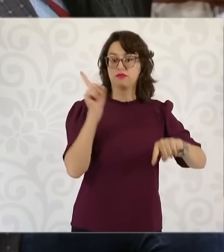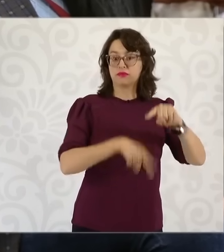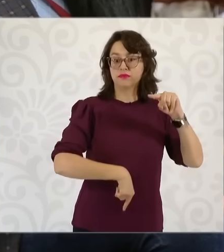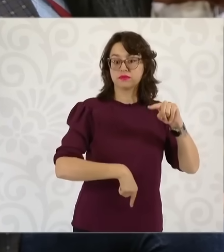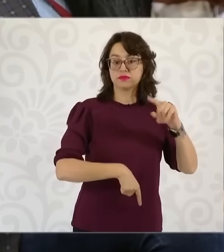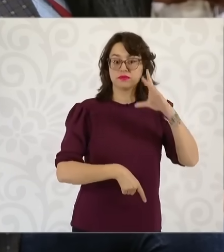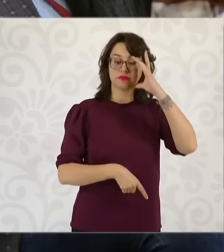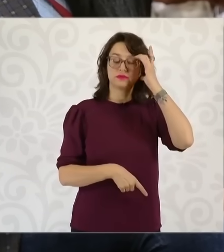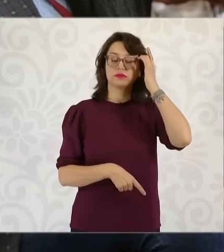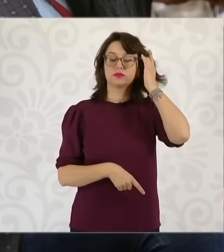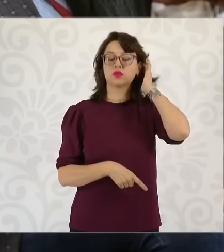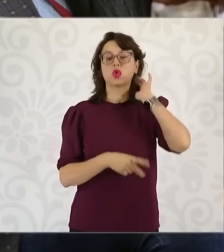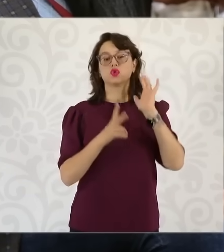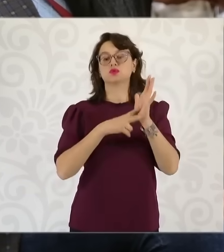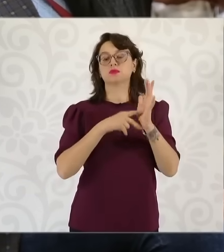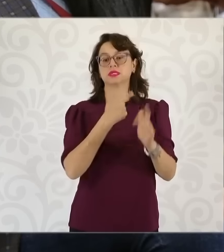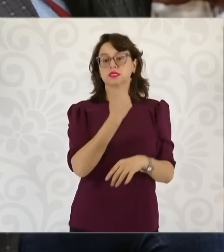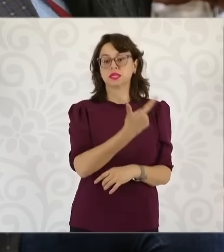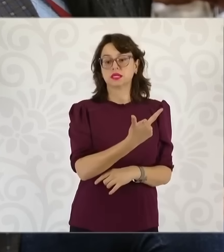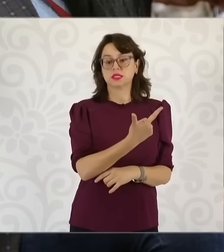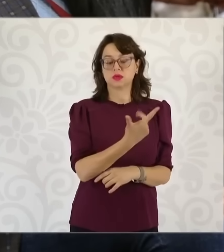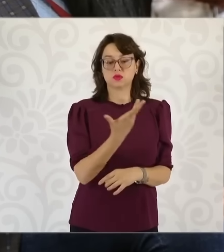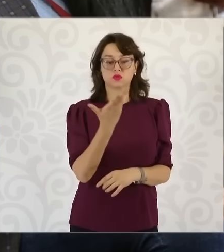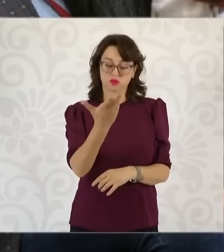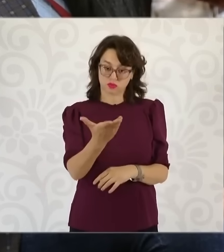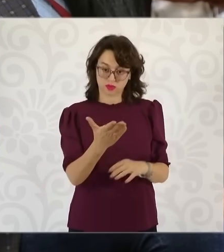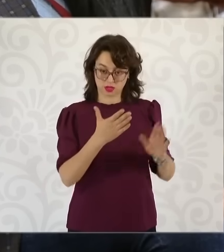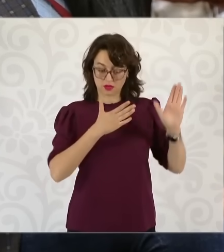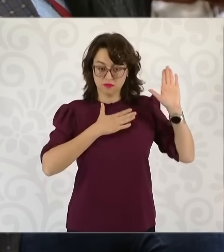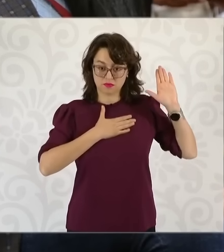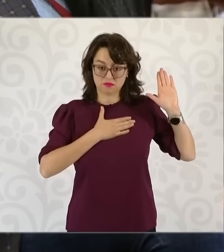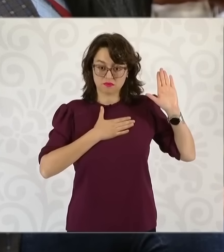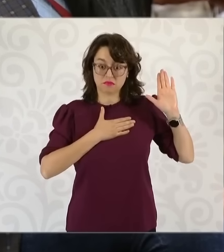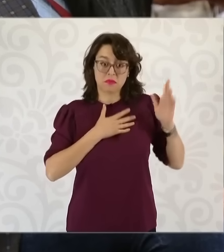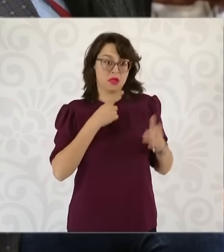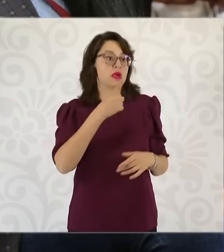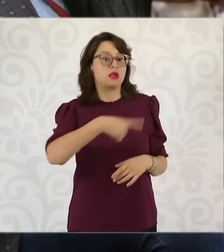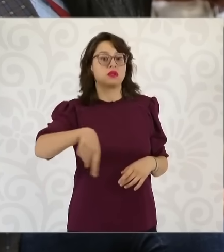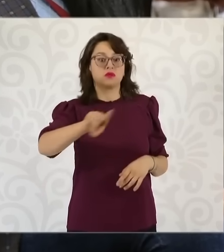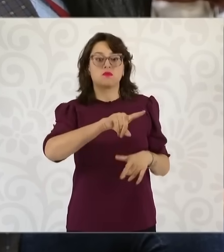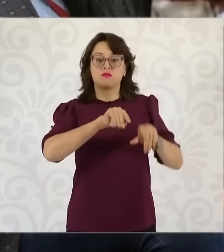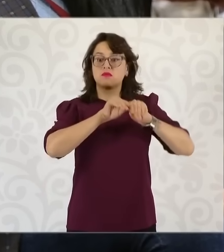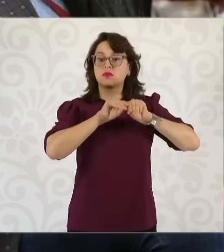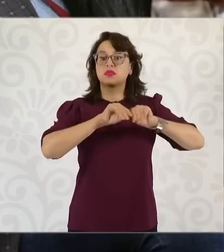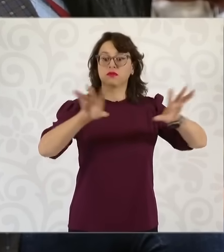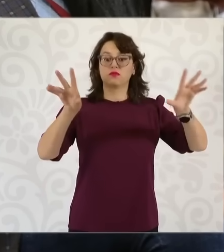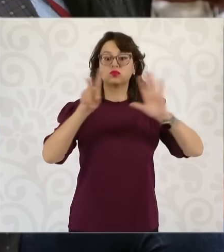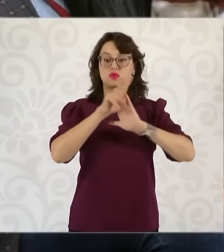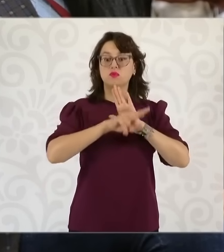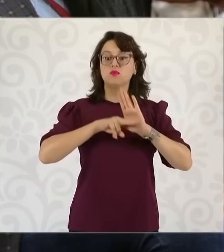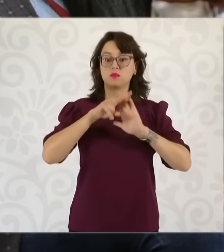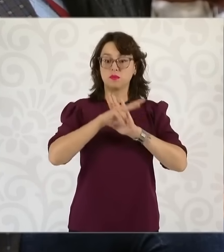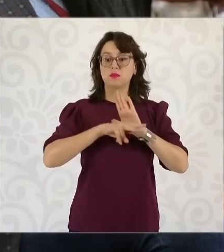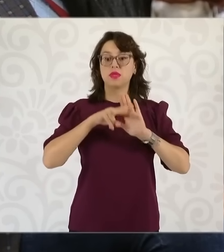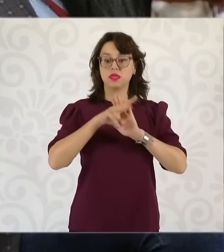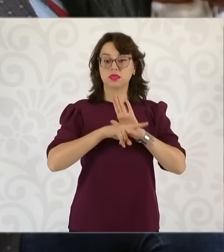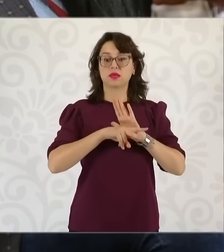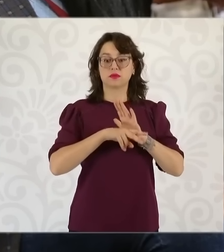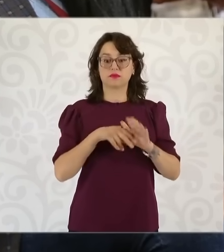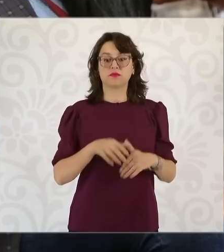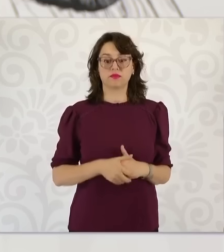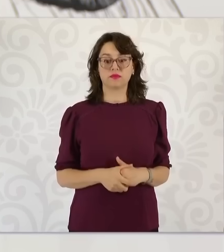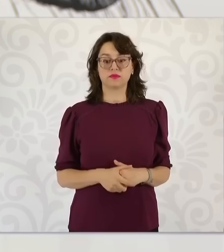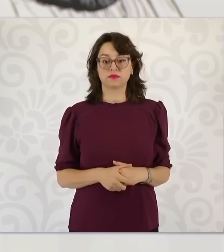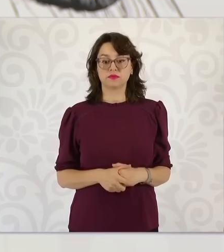incluso esta reforma, incluso ponían en los megáfonos pues un fragmento de usted en la campaña. Ayer